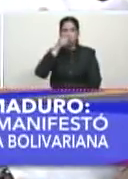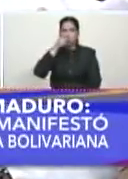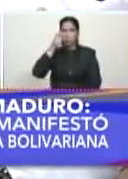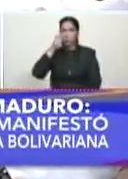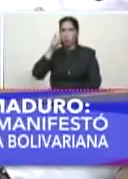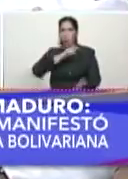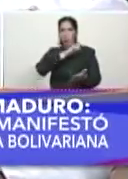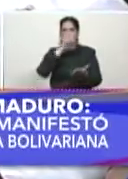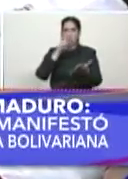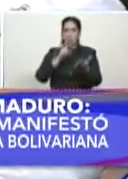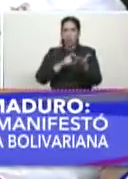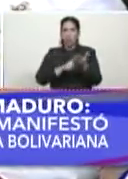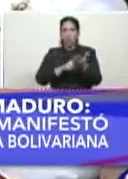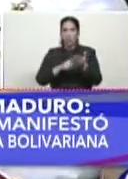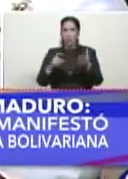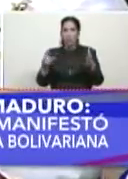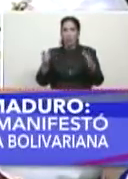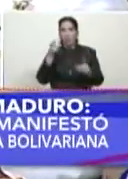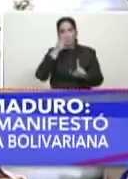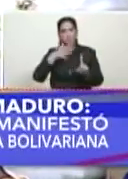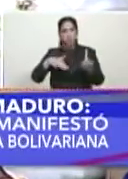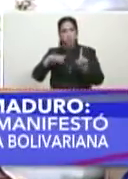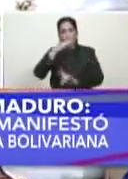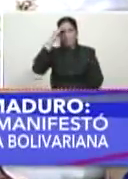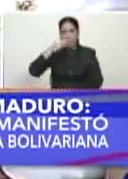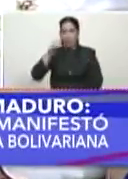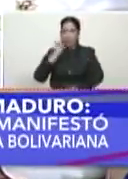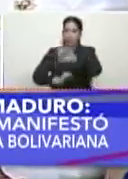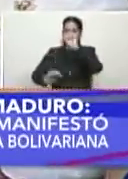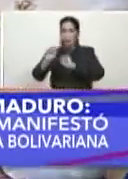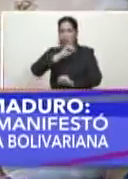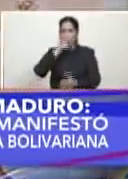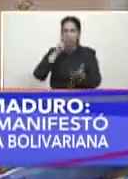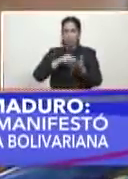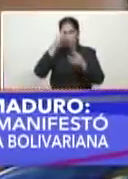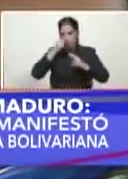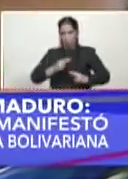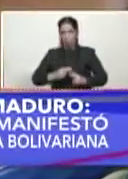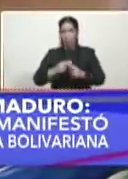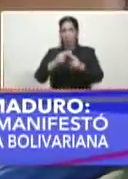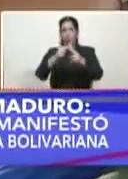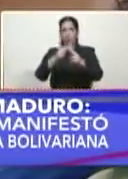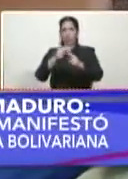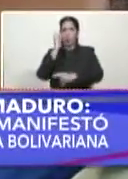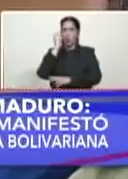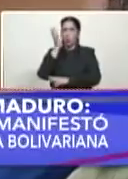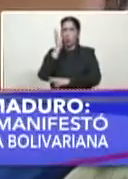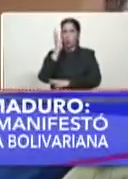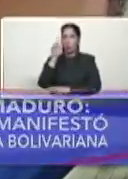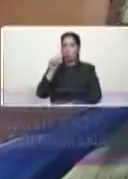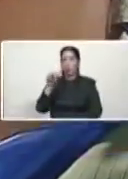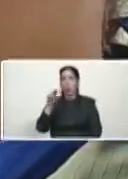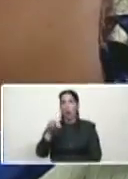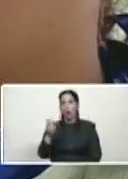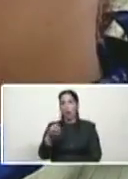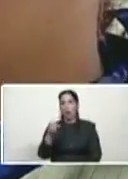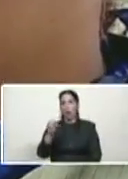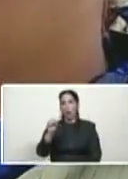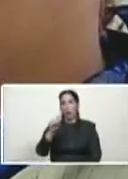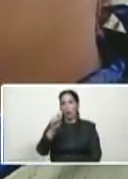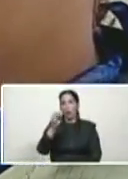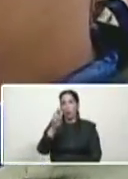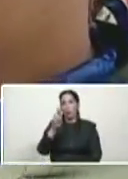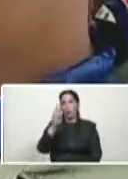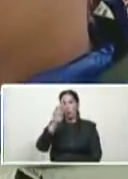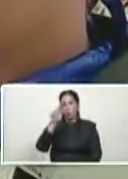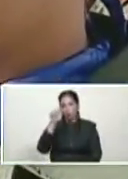integrales cívico-militares de defensa nacional en homenaje al Congreso de Angostura y su Bicentenario, que se